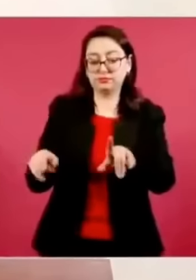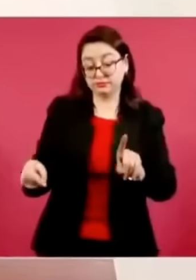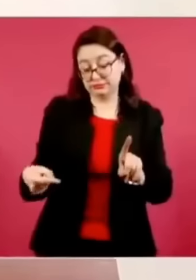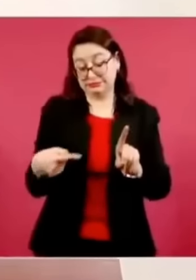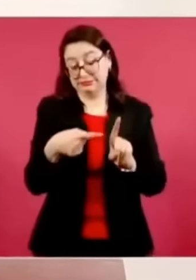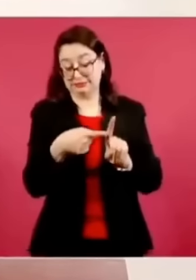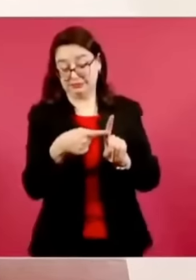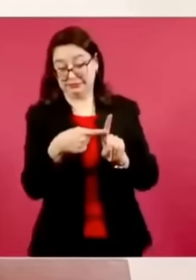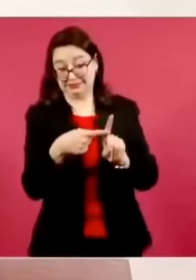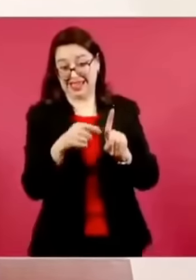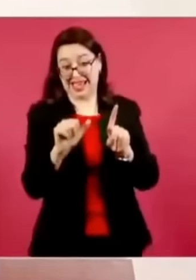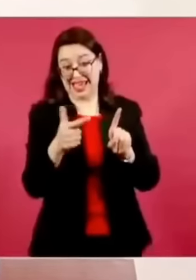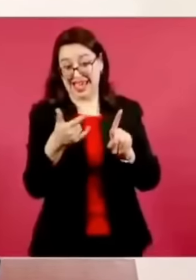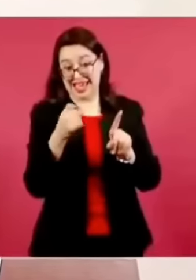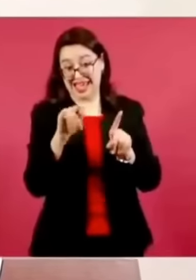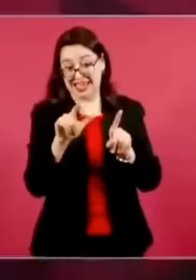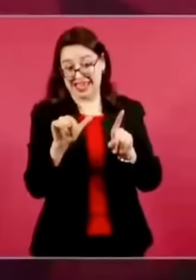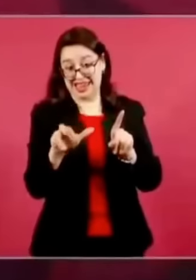de